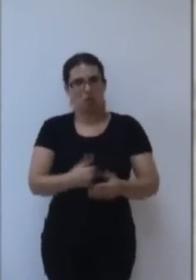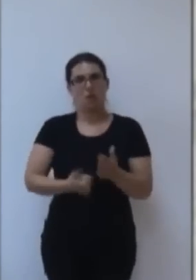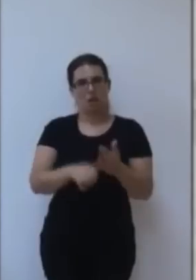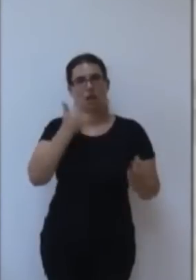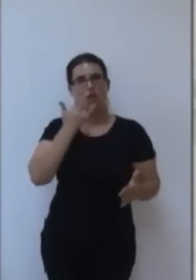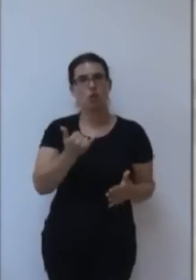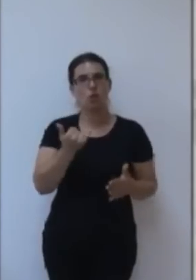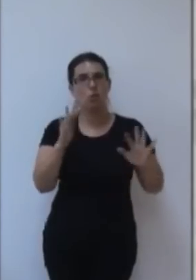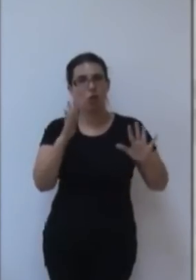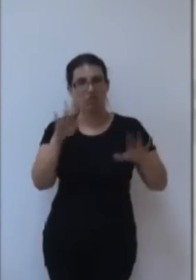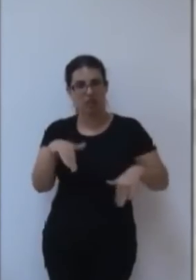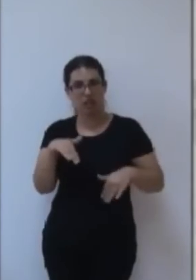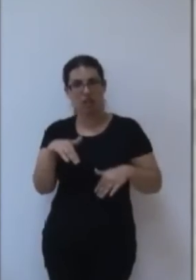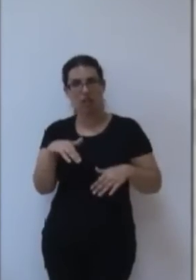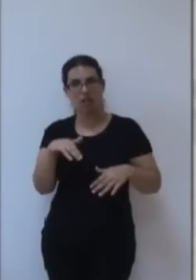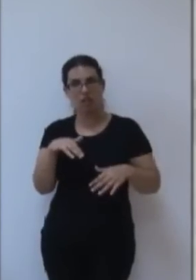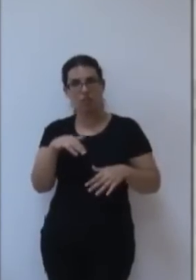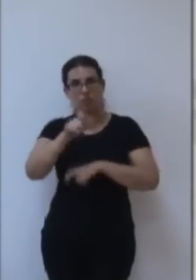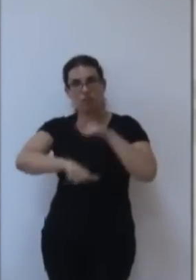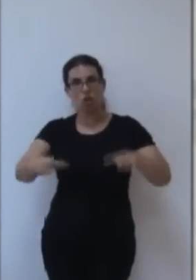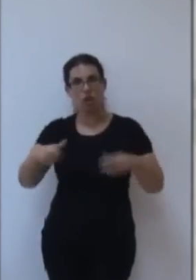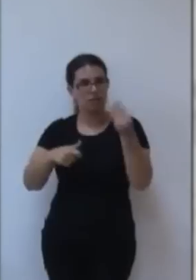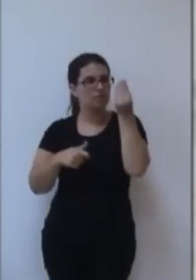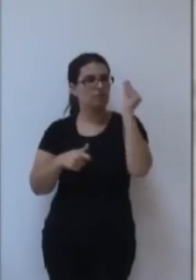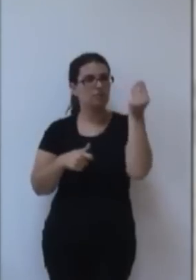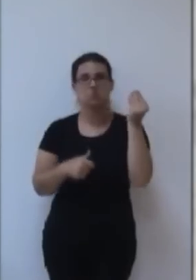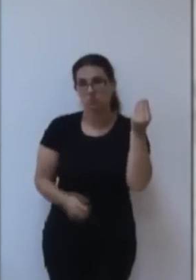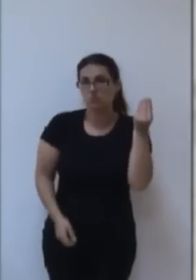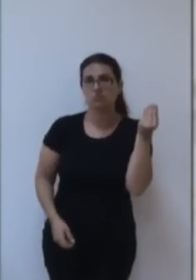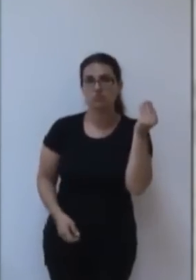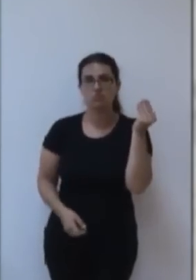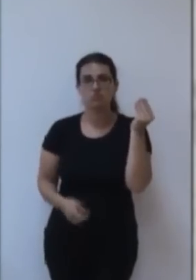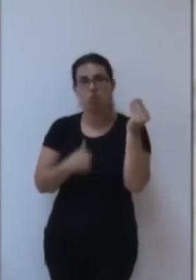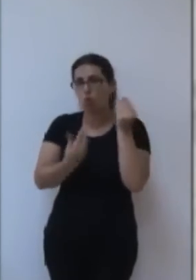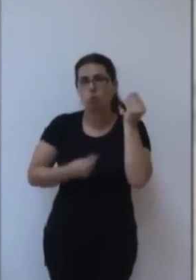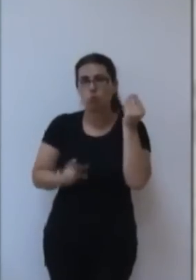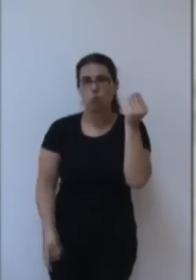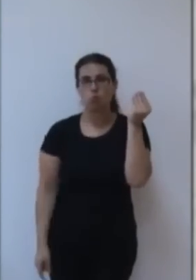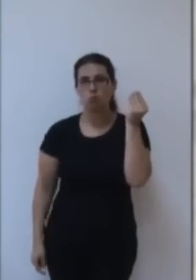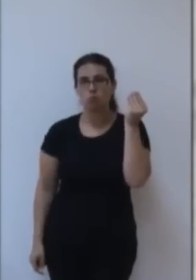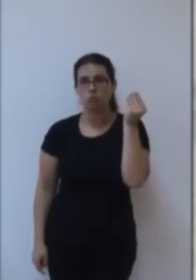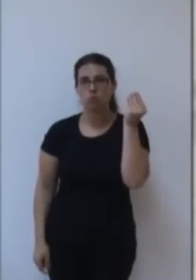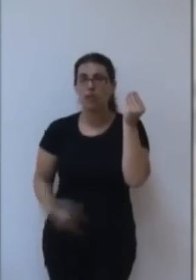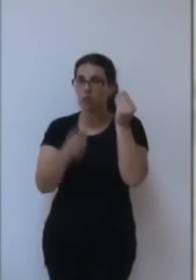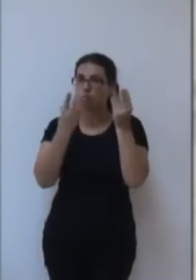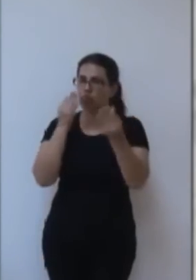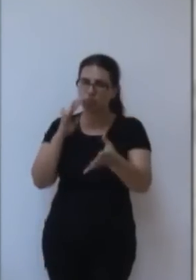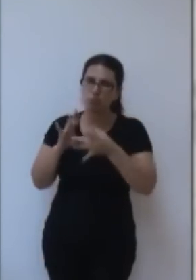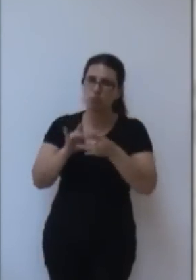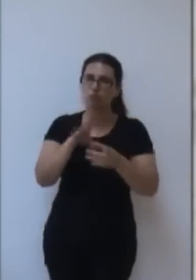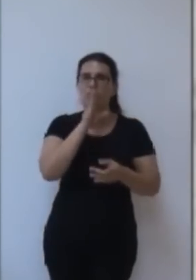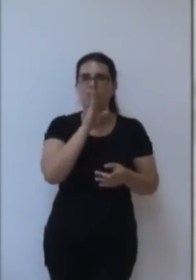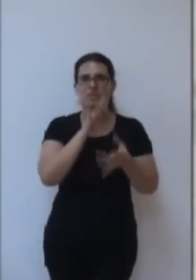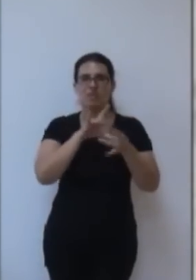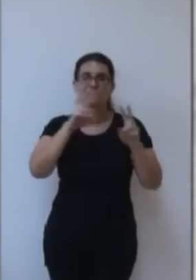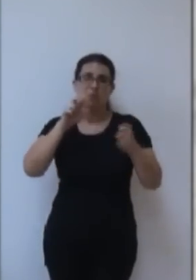complejo, pero la comunicación con las personas, ¿no? Está esto como muy olvidado, ¿no? Y eso tiene mucho que ver con lo que comentaba ahora. Por